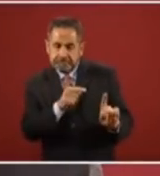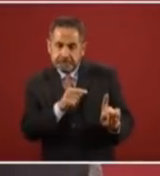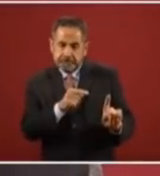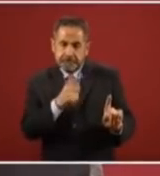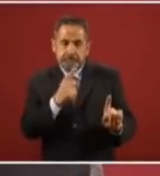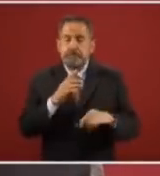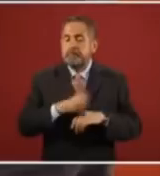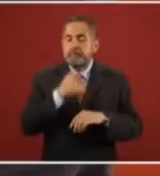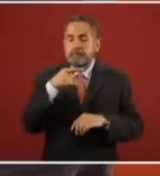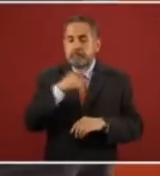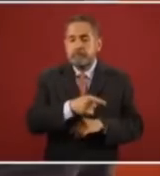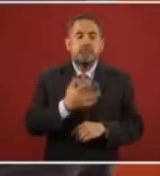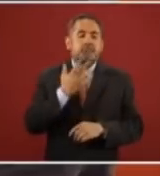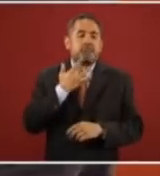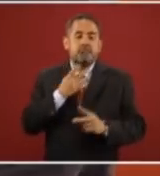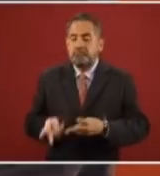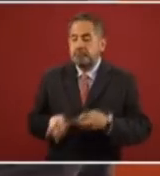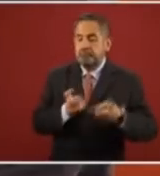por huachicoleo